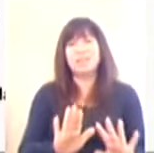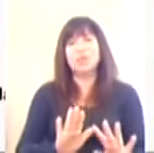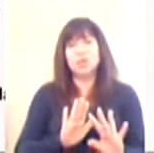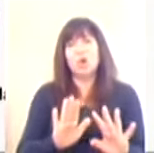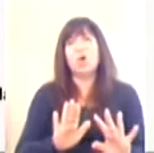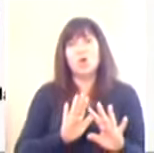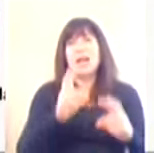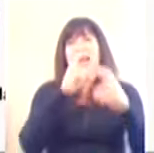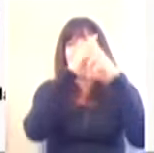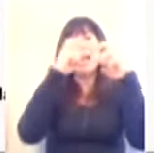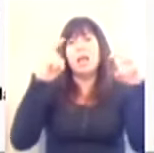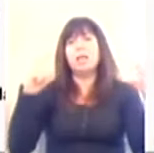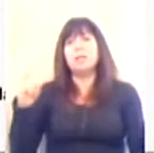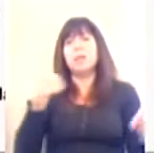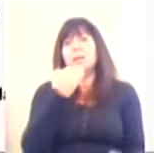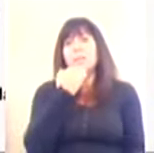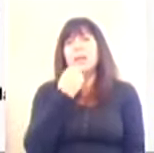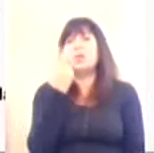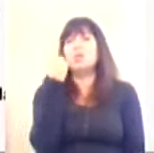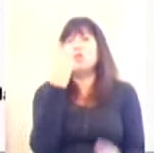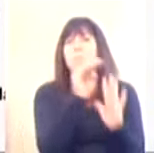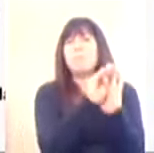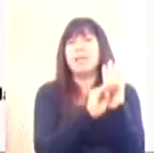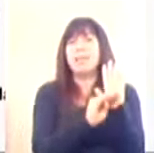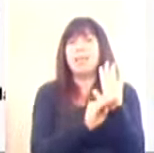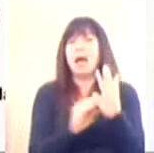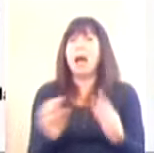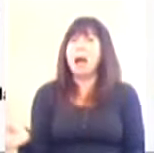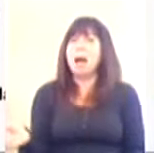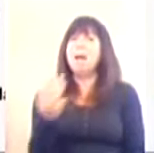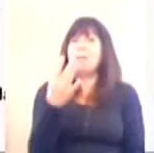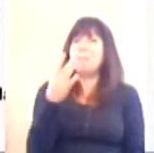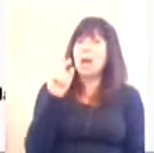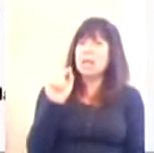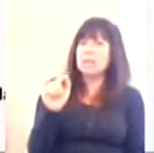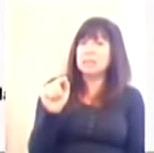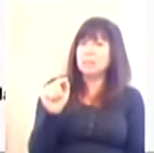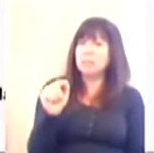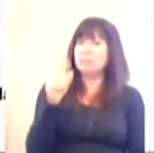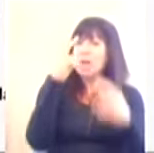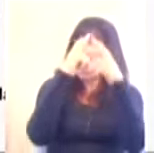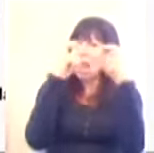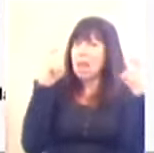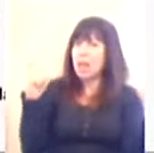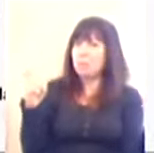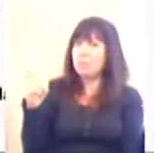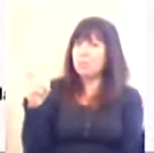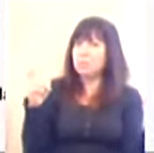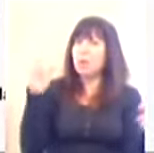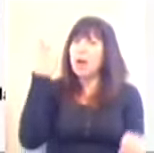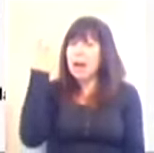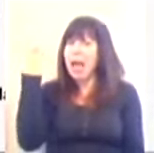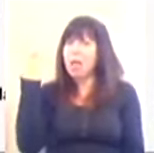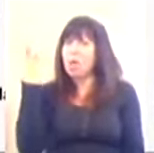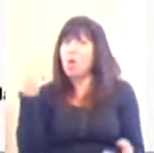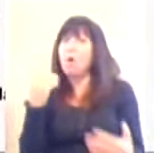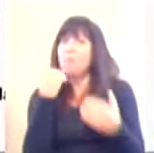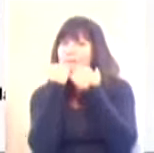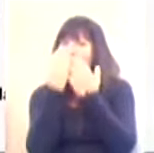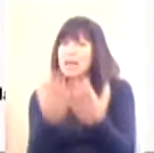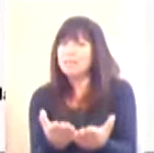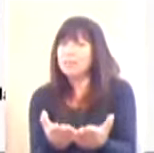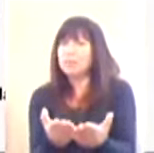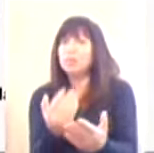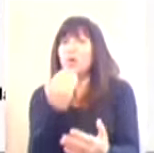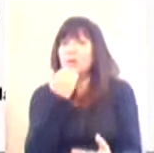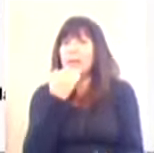vivienda como dos medidas que aparecen, la calefacción eléctrica como con un grado de beneficio y el aislamiento de vivienda como